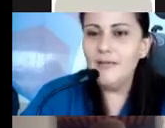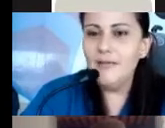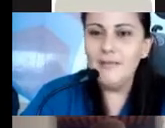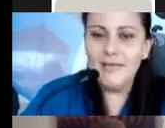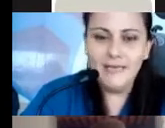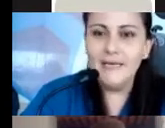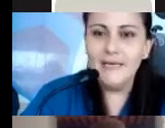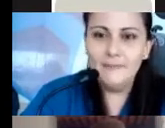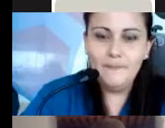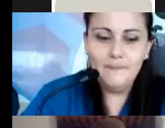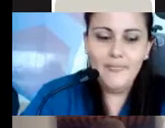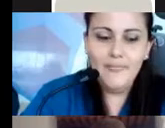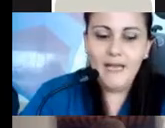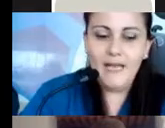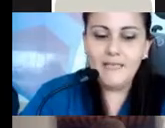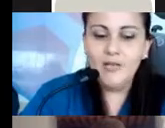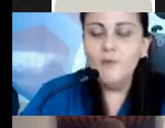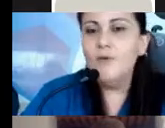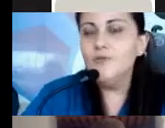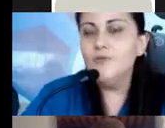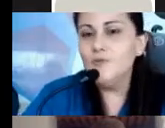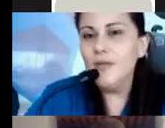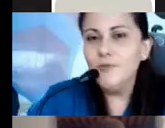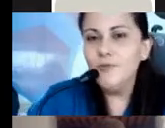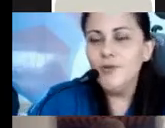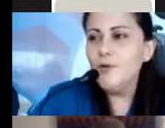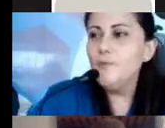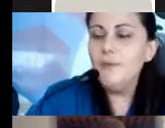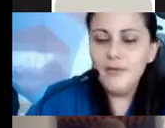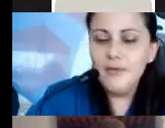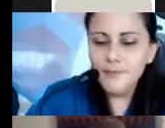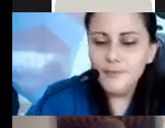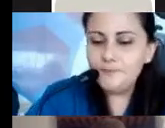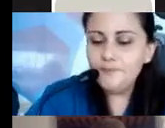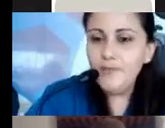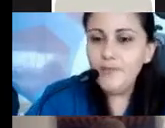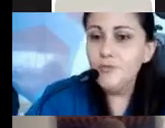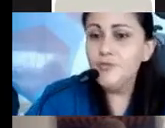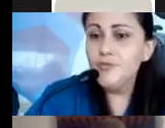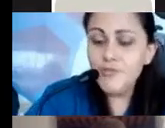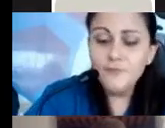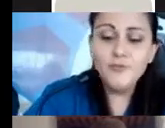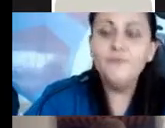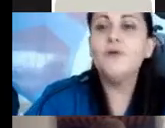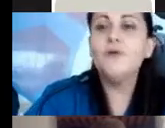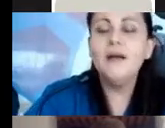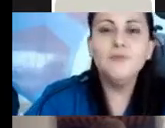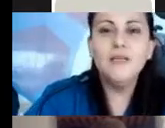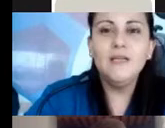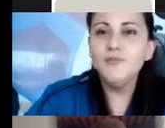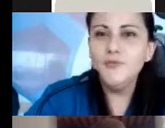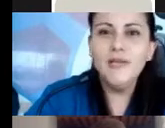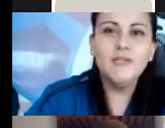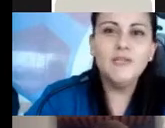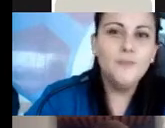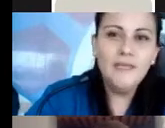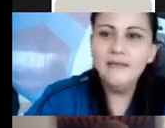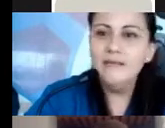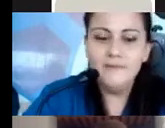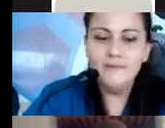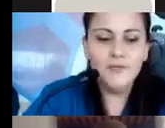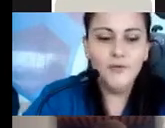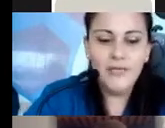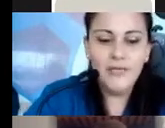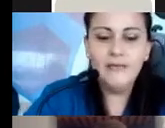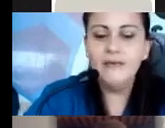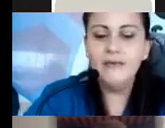de manera mecánica. Así como cuando estudiamos el cuerpo humano, nosotros nos enfocamos al estudio de la anatomía,